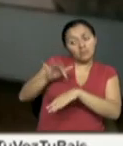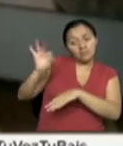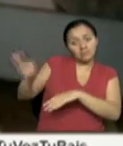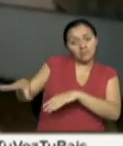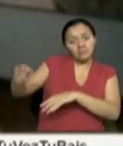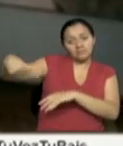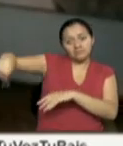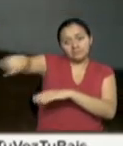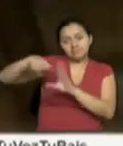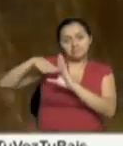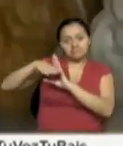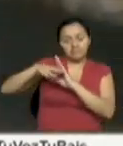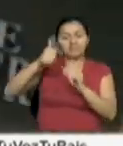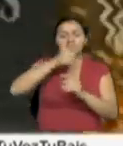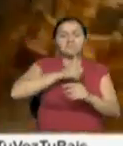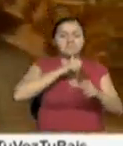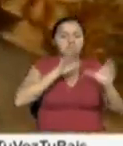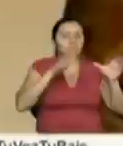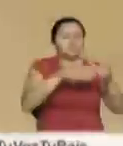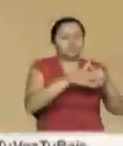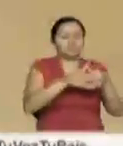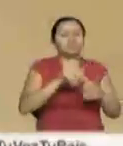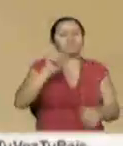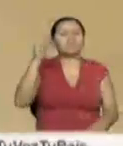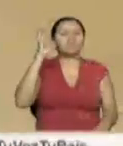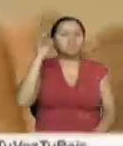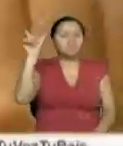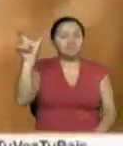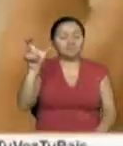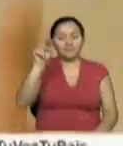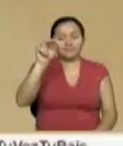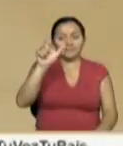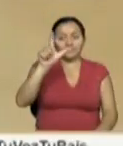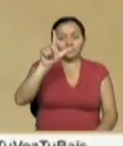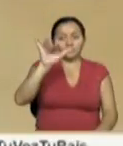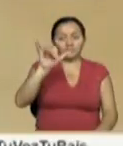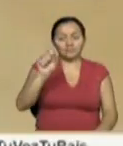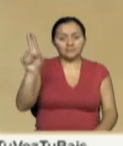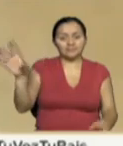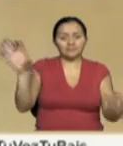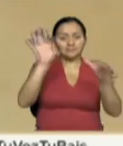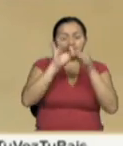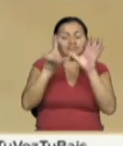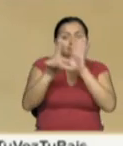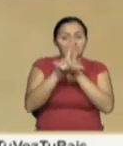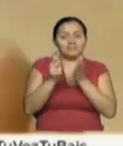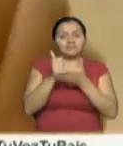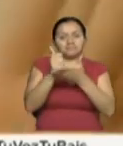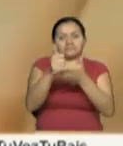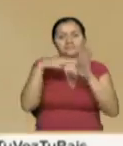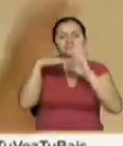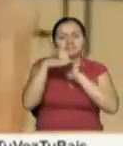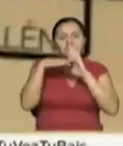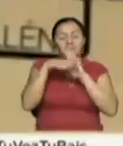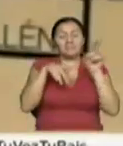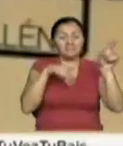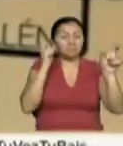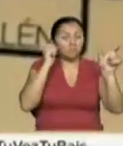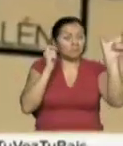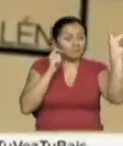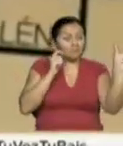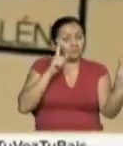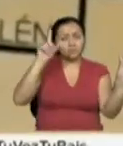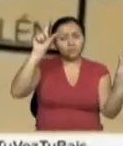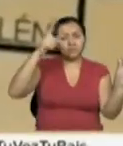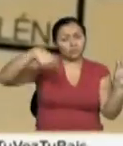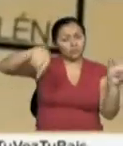paso a la privatización. Ana Lucía Armijos es otro de los nombres que se vinculan a las leyes que beneficiaron a los bancos. Ella era la única